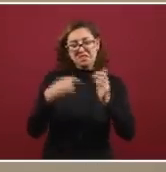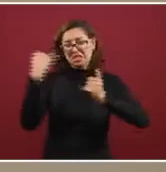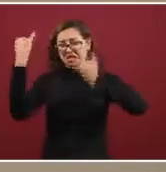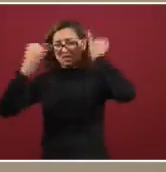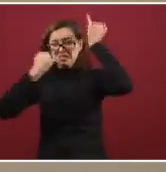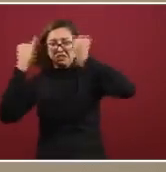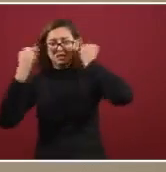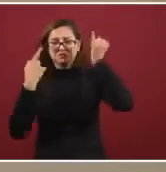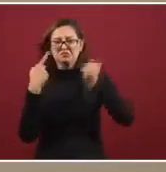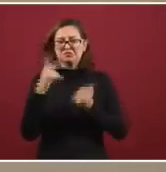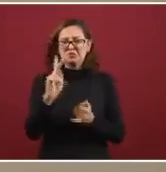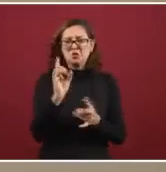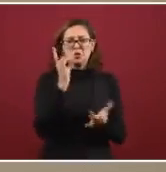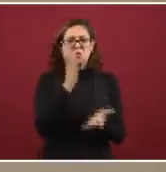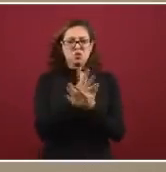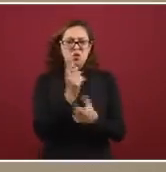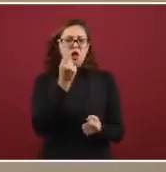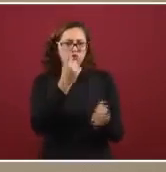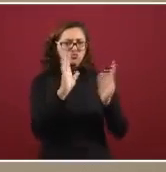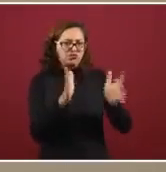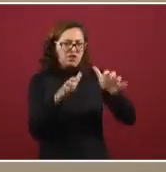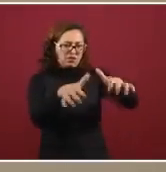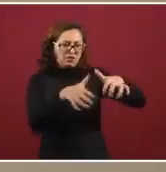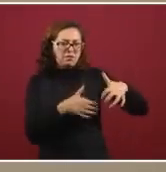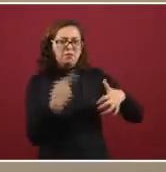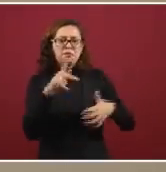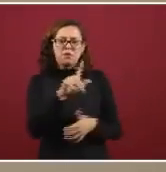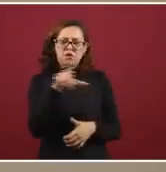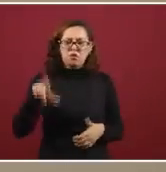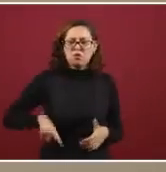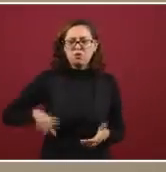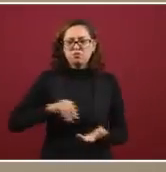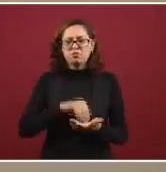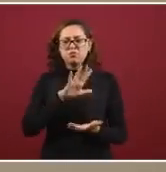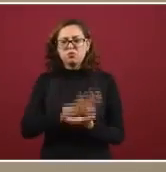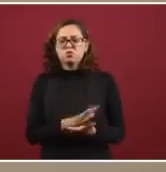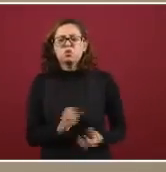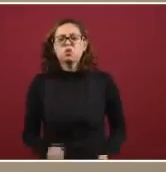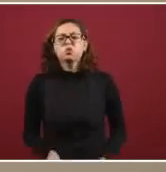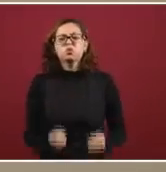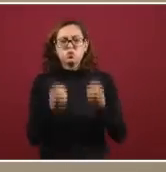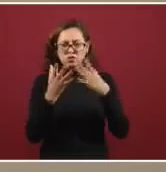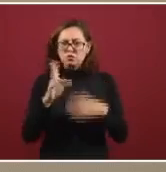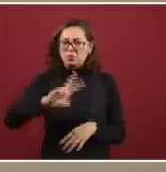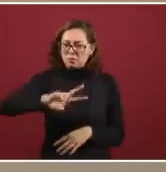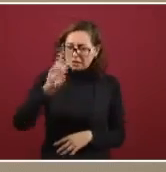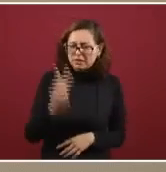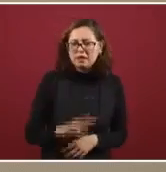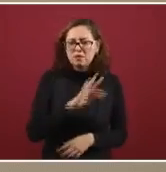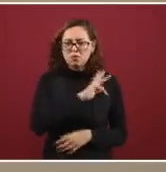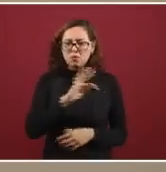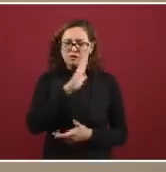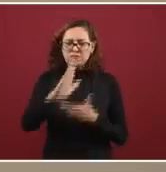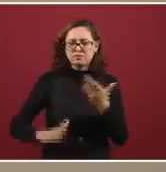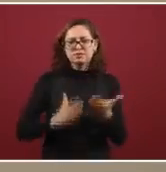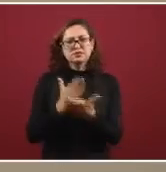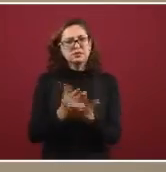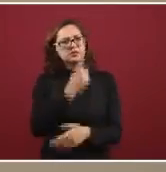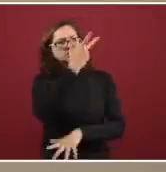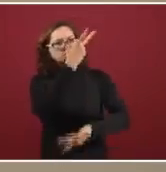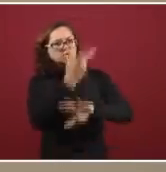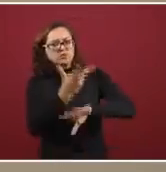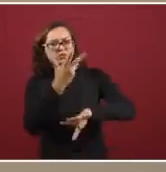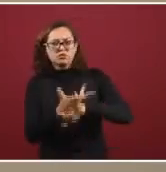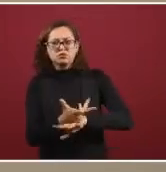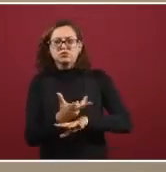mano son los activos decomisados. ¿Cuántos tiene registrados el gobierno mexicano? ¿Con cuántos se puede sentar a presentar al gobierno estadounidense? Esa es pregunta